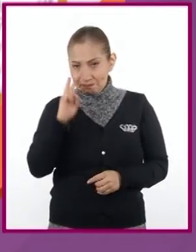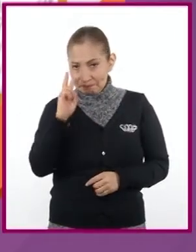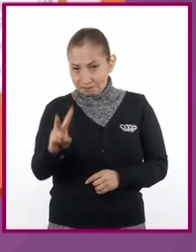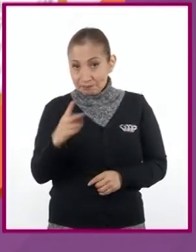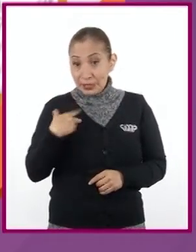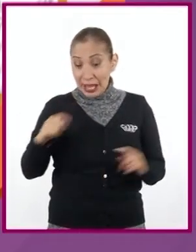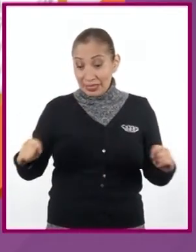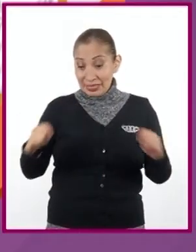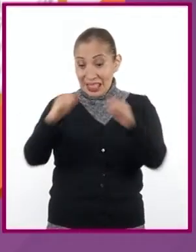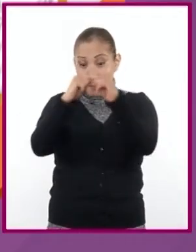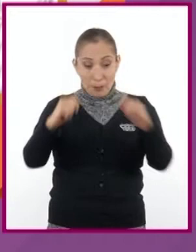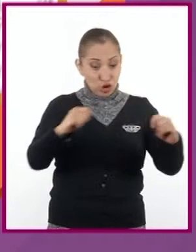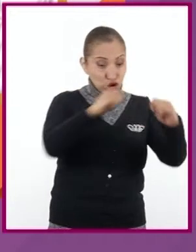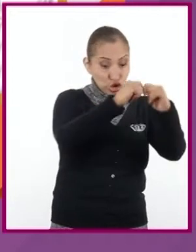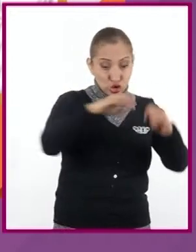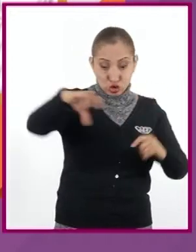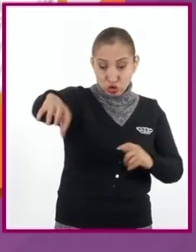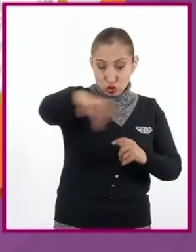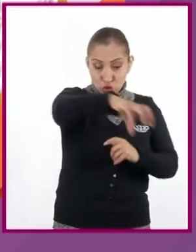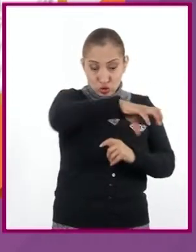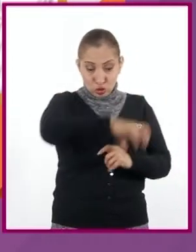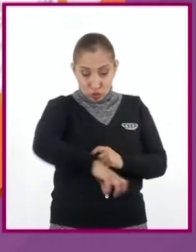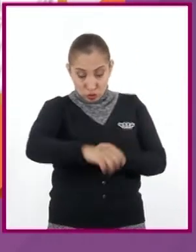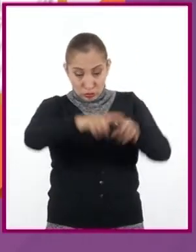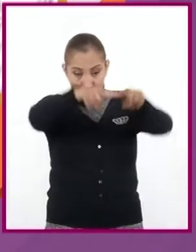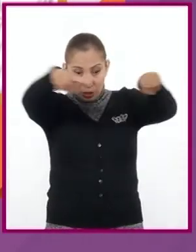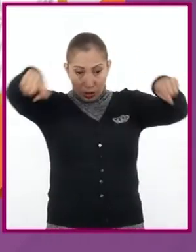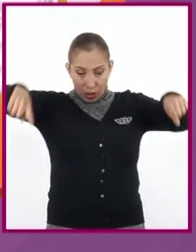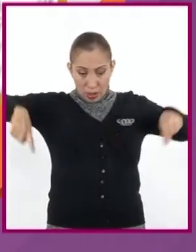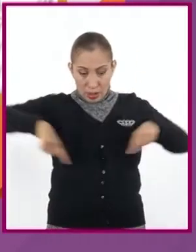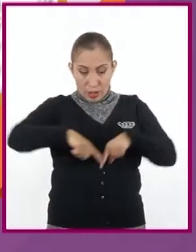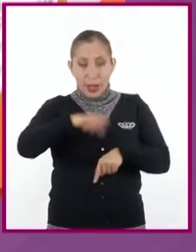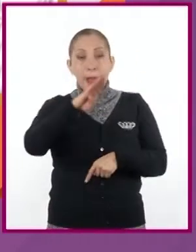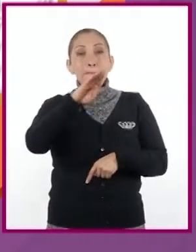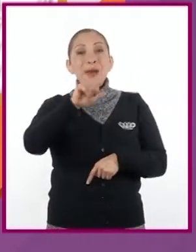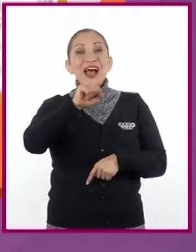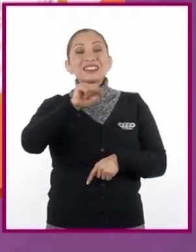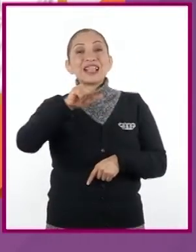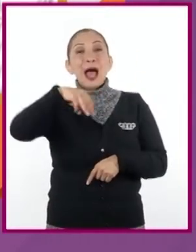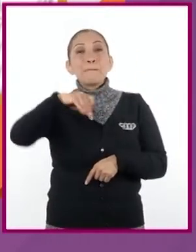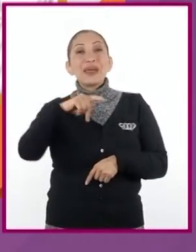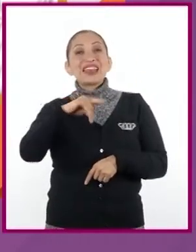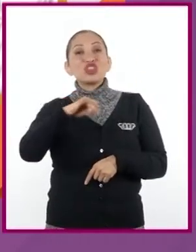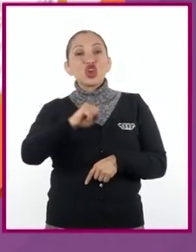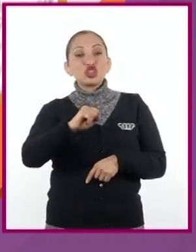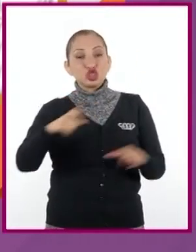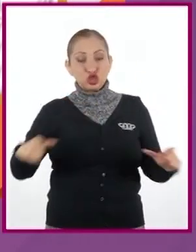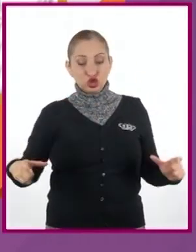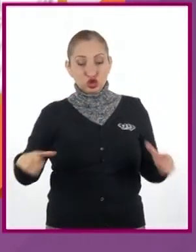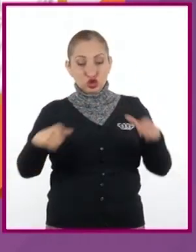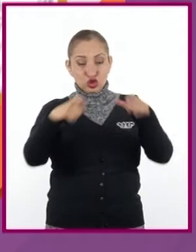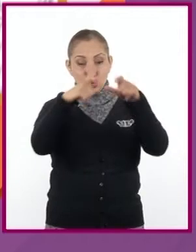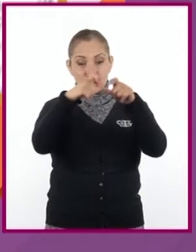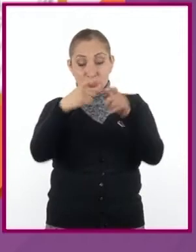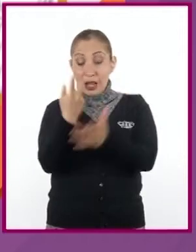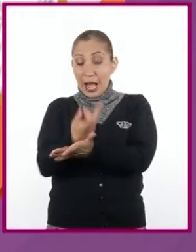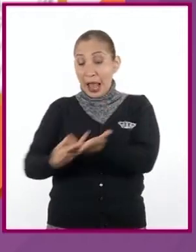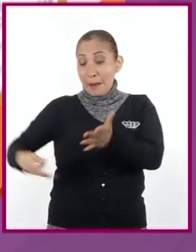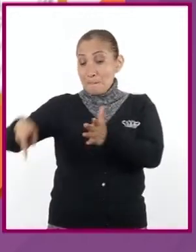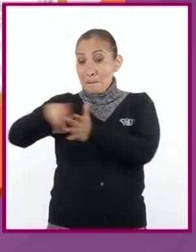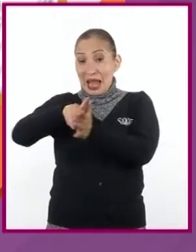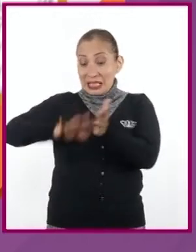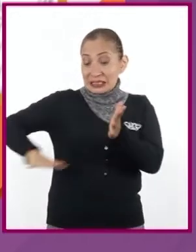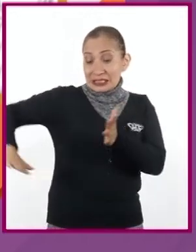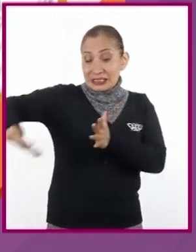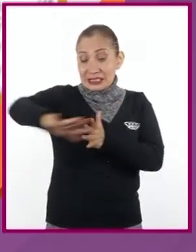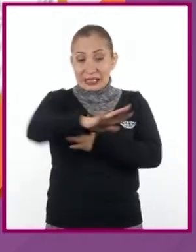templos teotihuacanos fueron construidos sobre enormes basamentos piramidales. Las plazas frente a las grandes